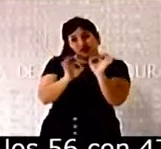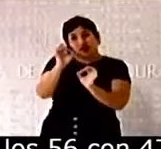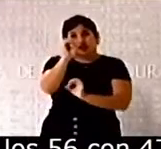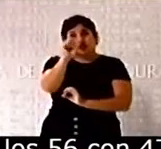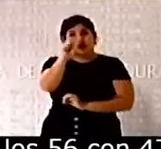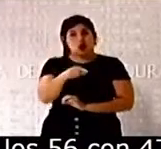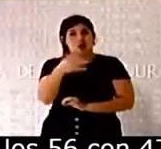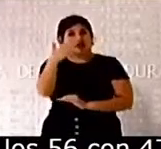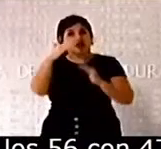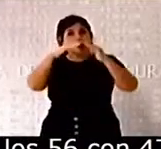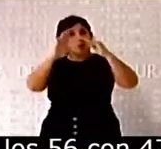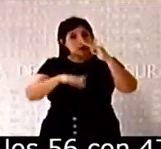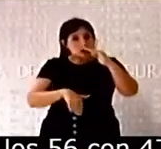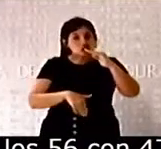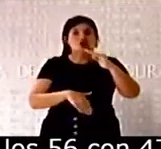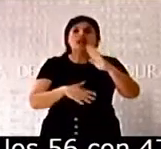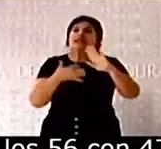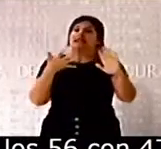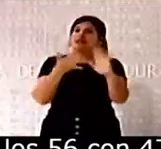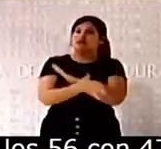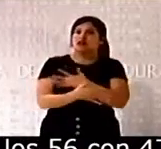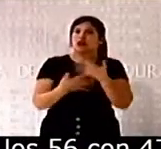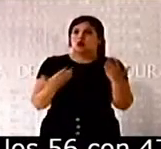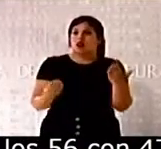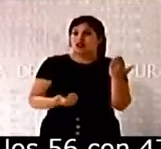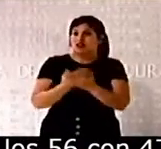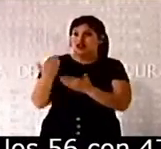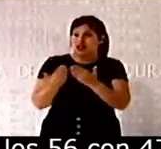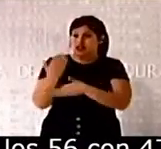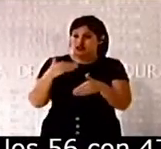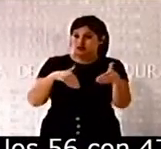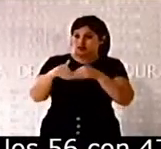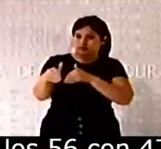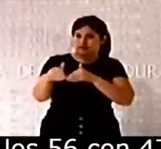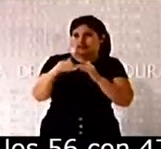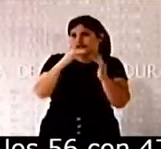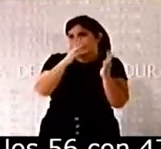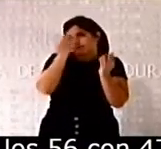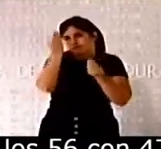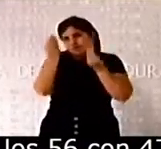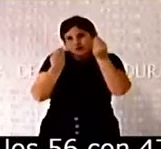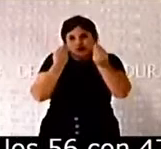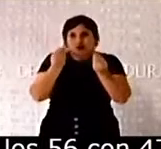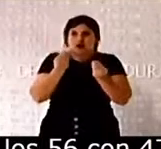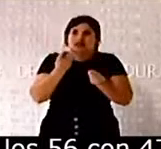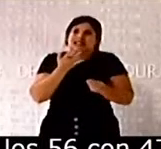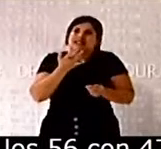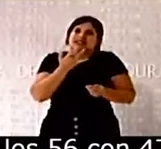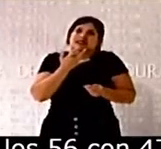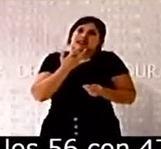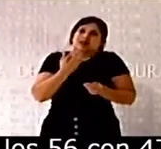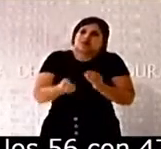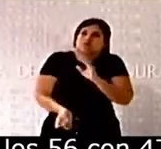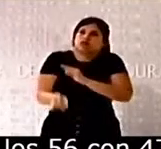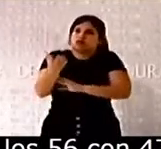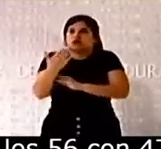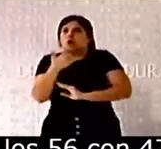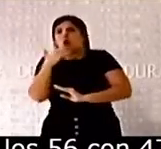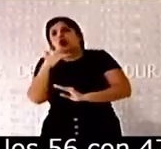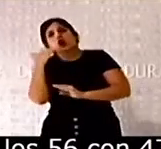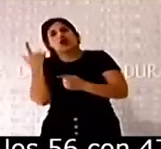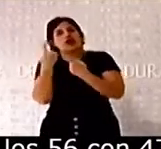ya saben que indica que la tendencia en los próximos días, previsiblemente, salvo que ocurra algún brote que no esperamos,